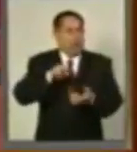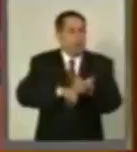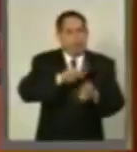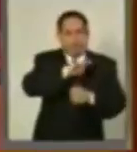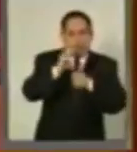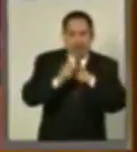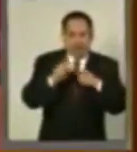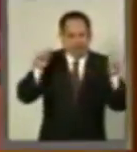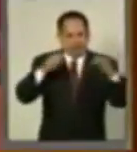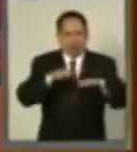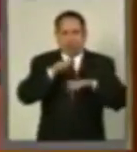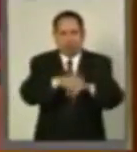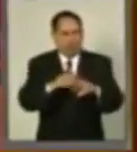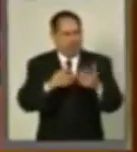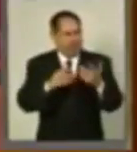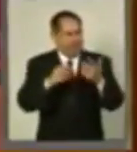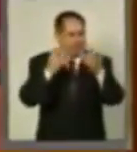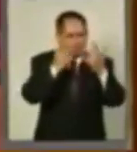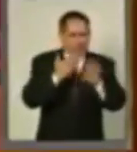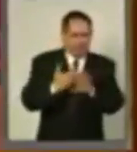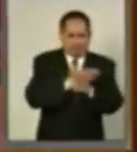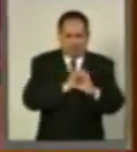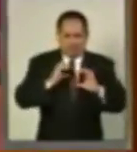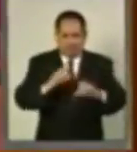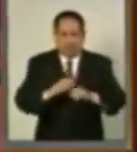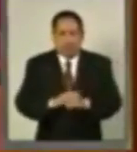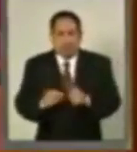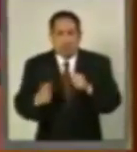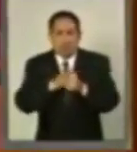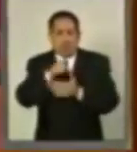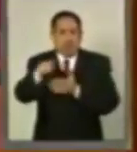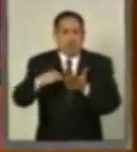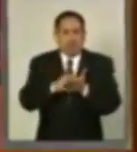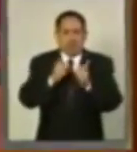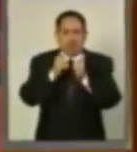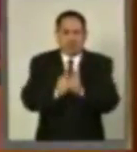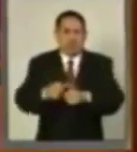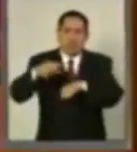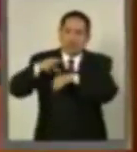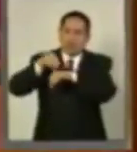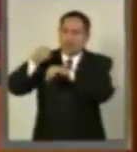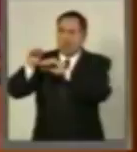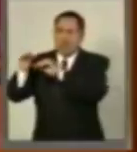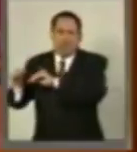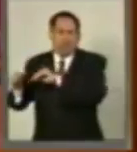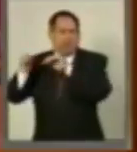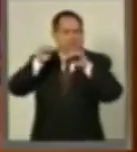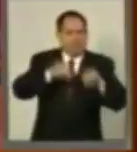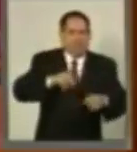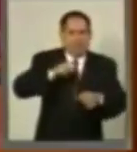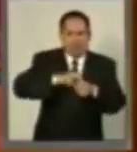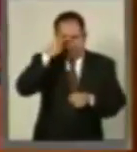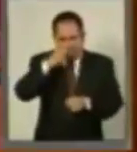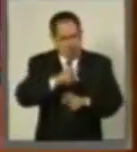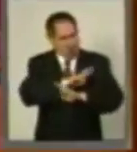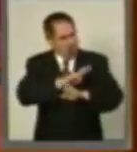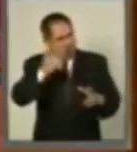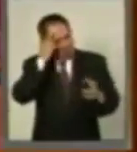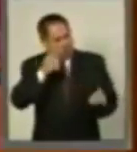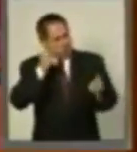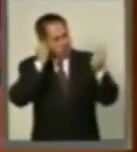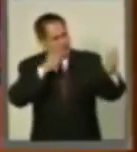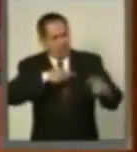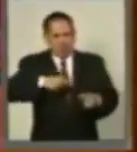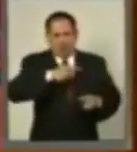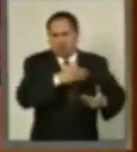país. Por primera ocasión deja su sede permanente, que es Ginebra, Suiza, y la tenemos en México como un reconocimiento a